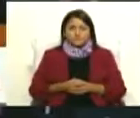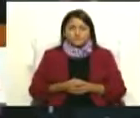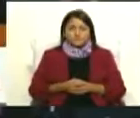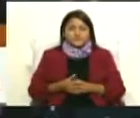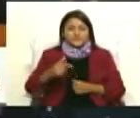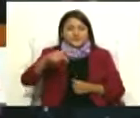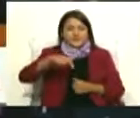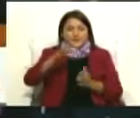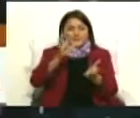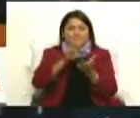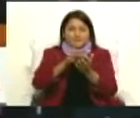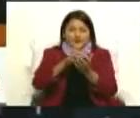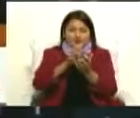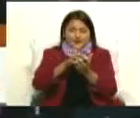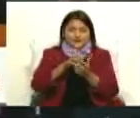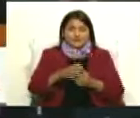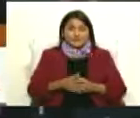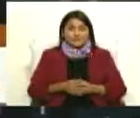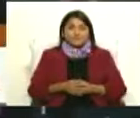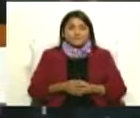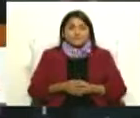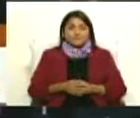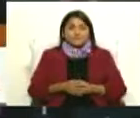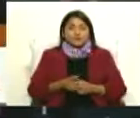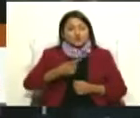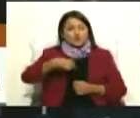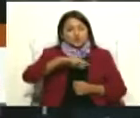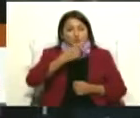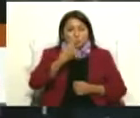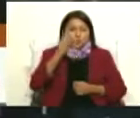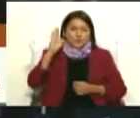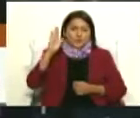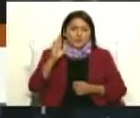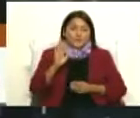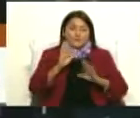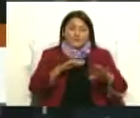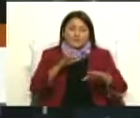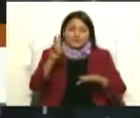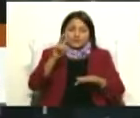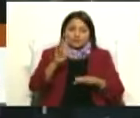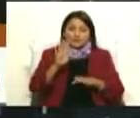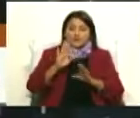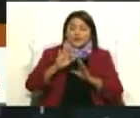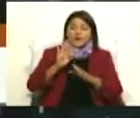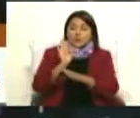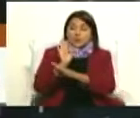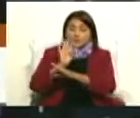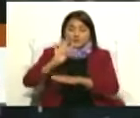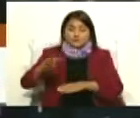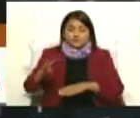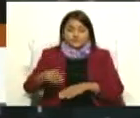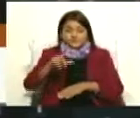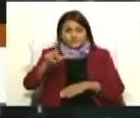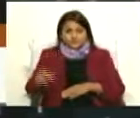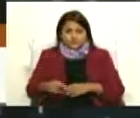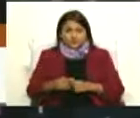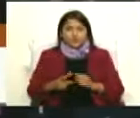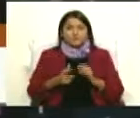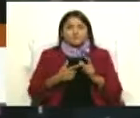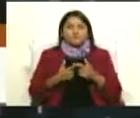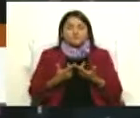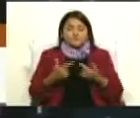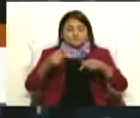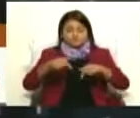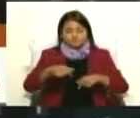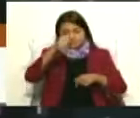oriente, desde acá nosotros juramos por Venezuela defender el Esequibo. Y este